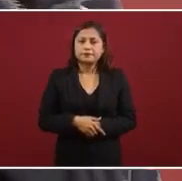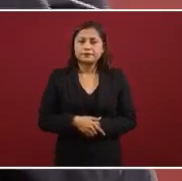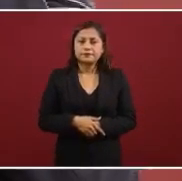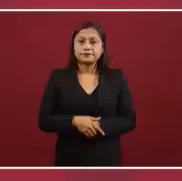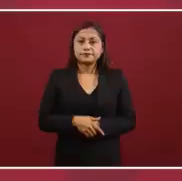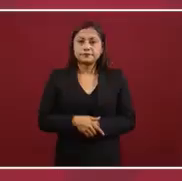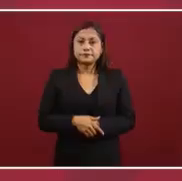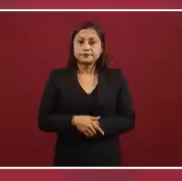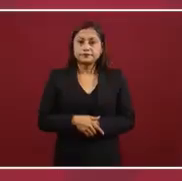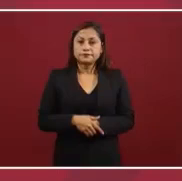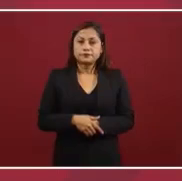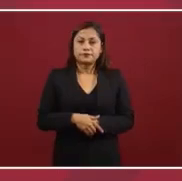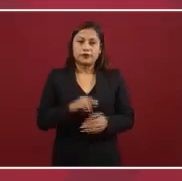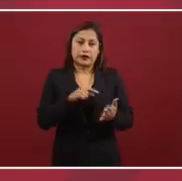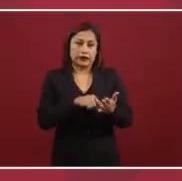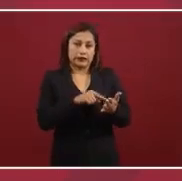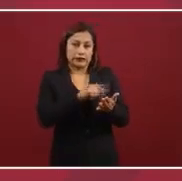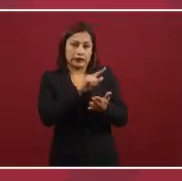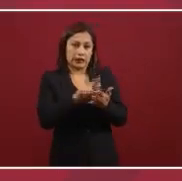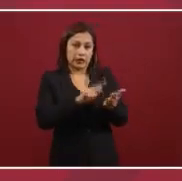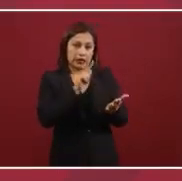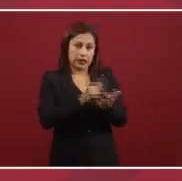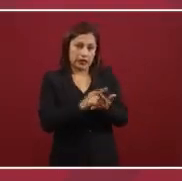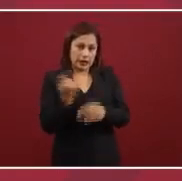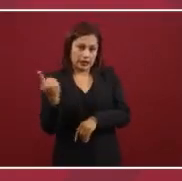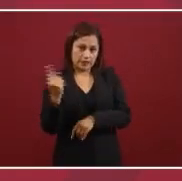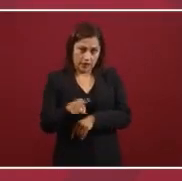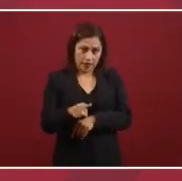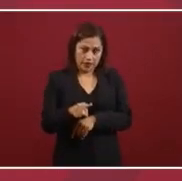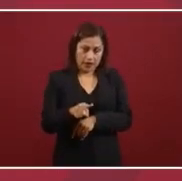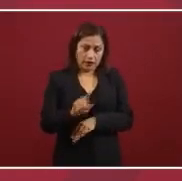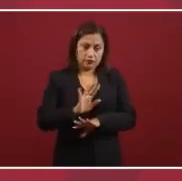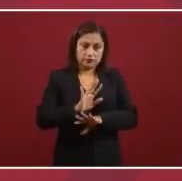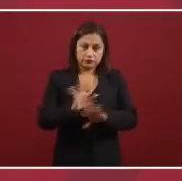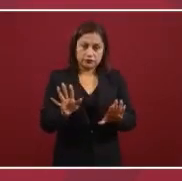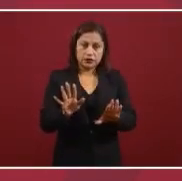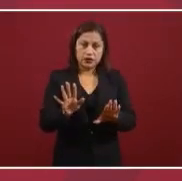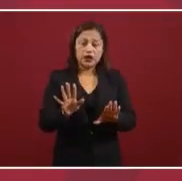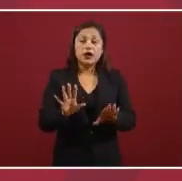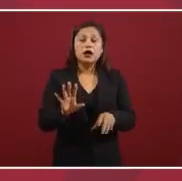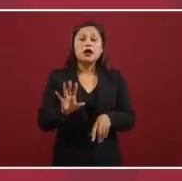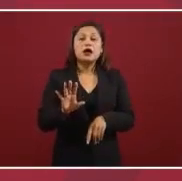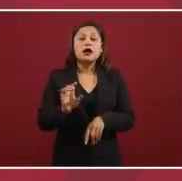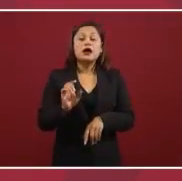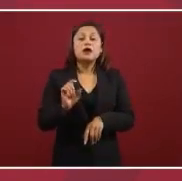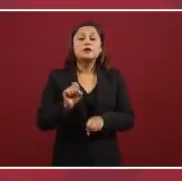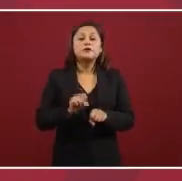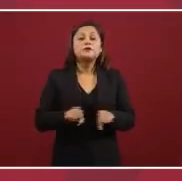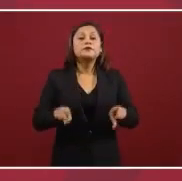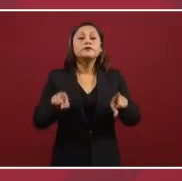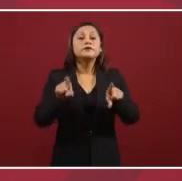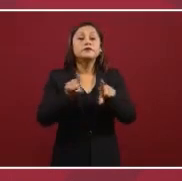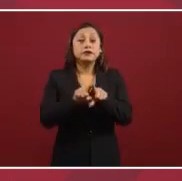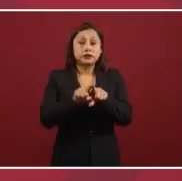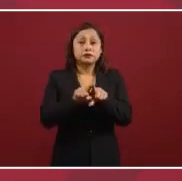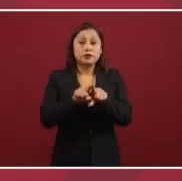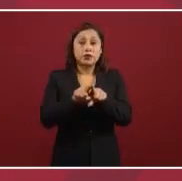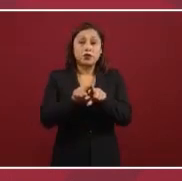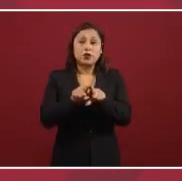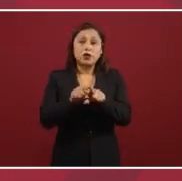de eso que se transfiere a los estados, un porcentaje va a los municipios